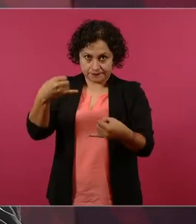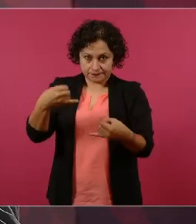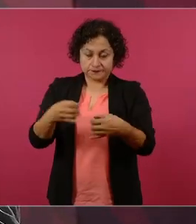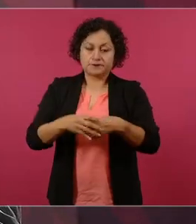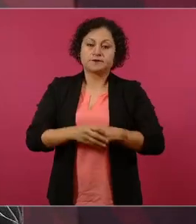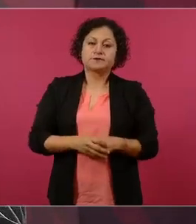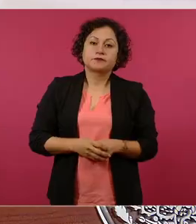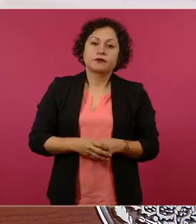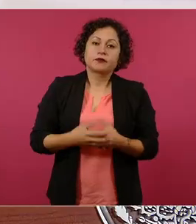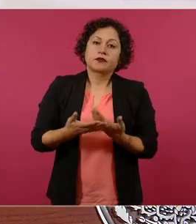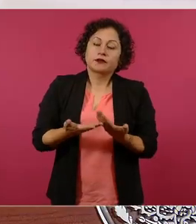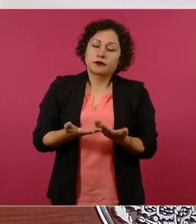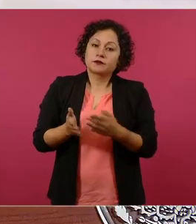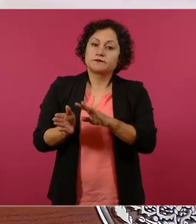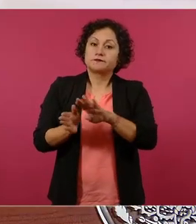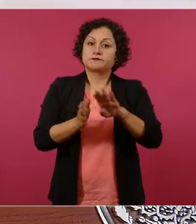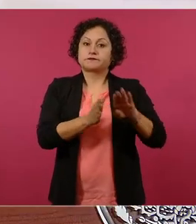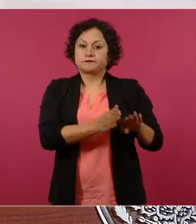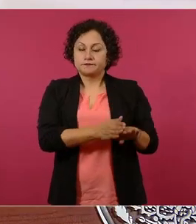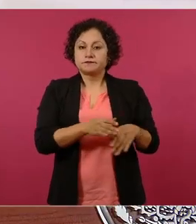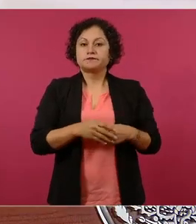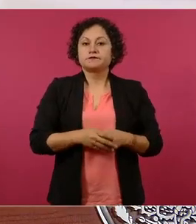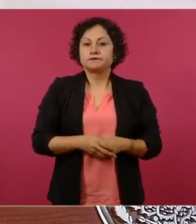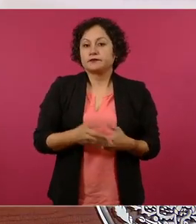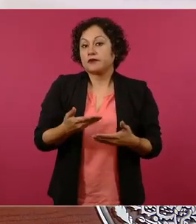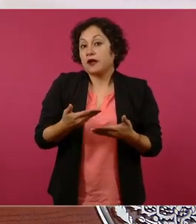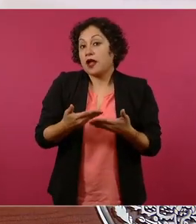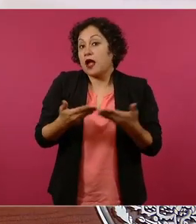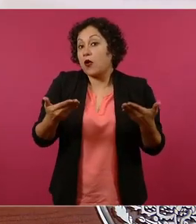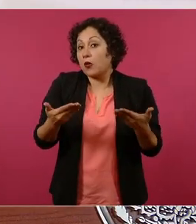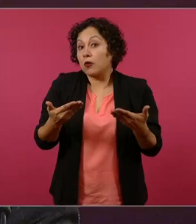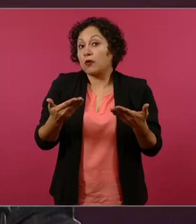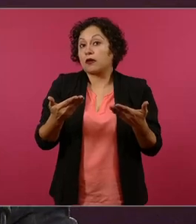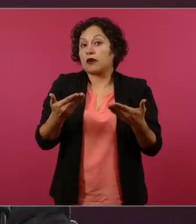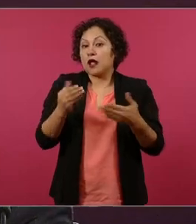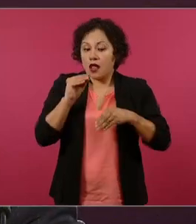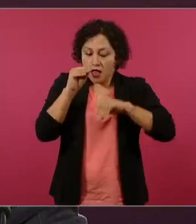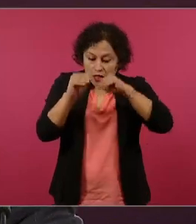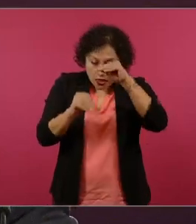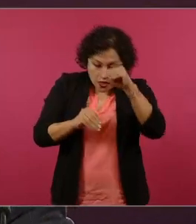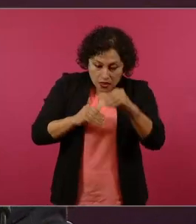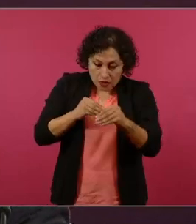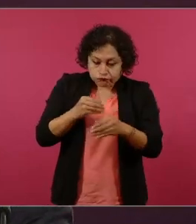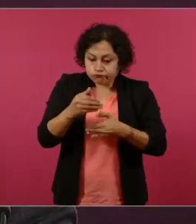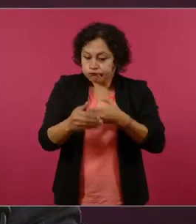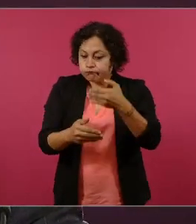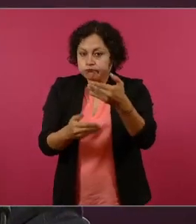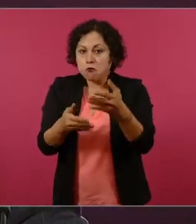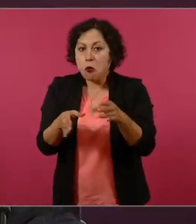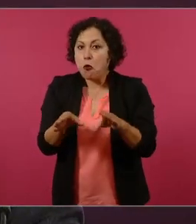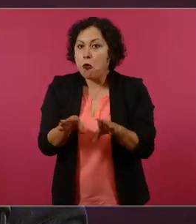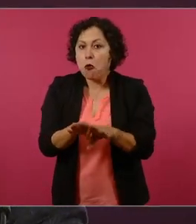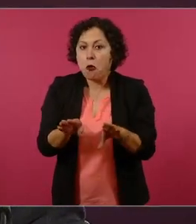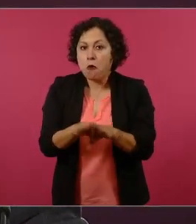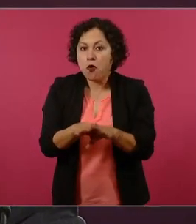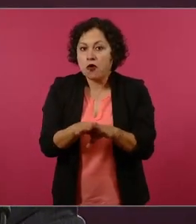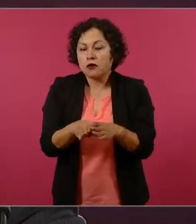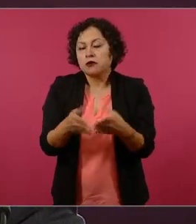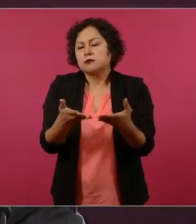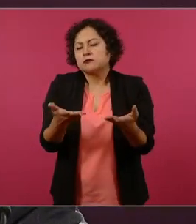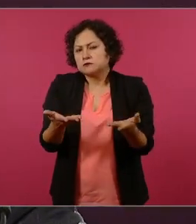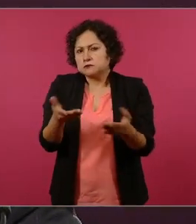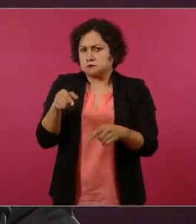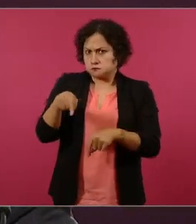los como las formas Pues con el diálogo se